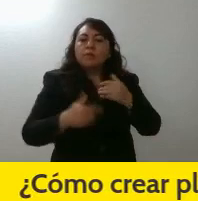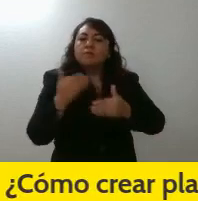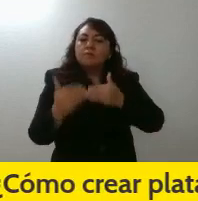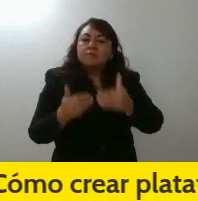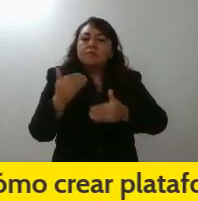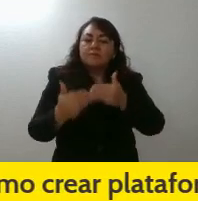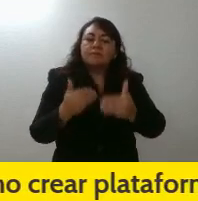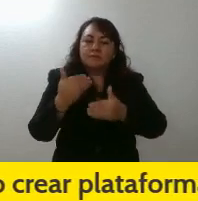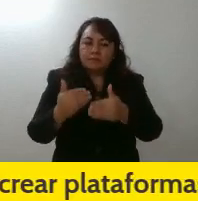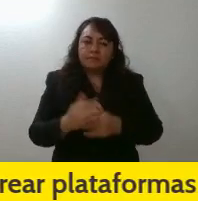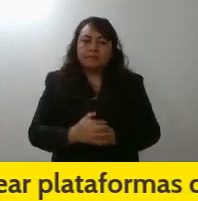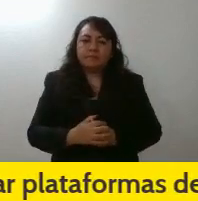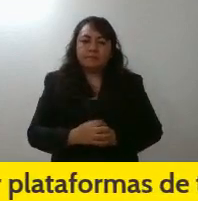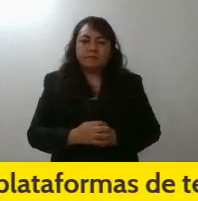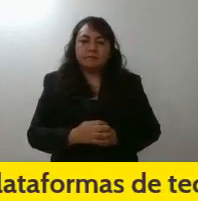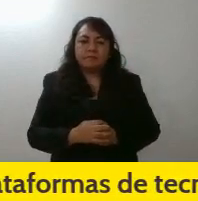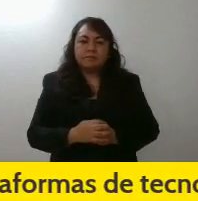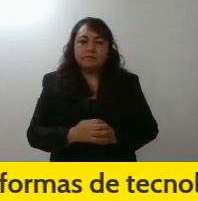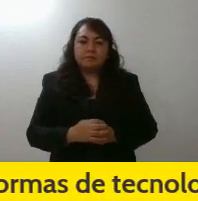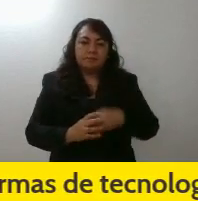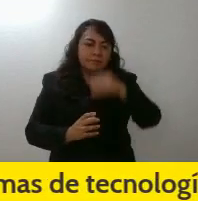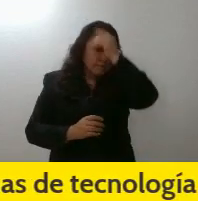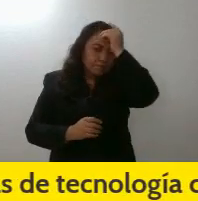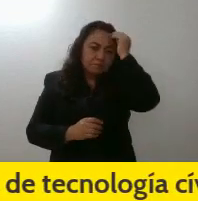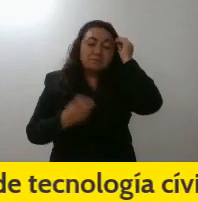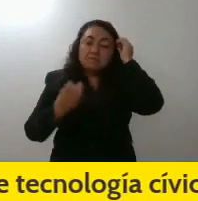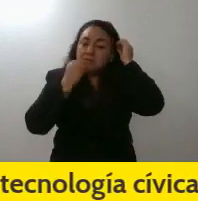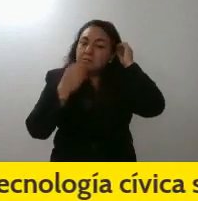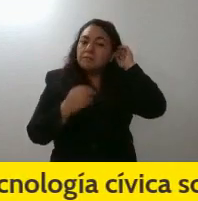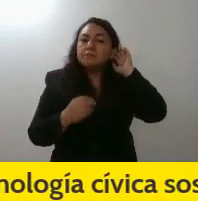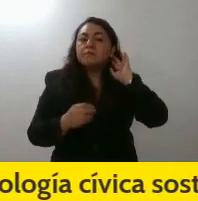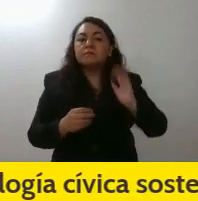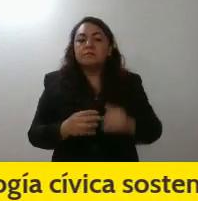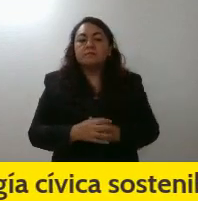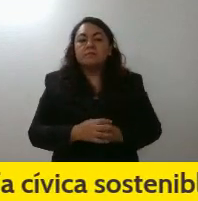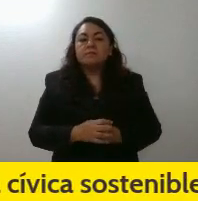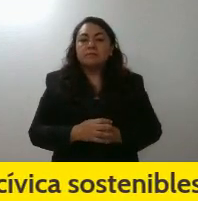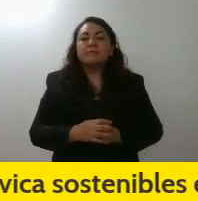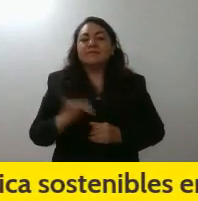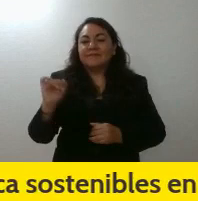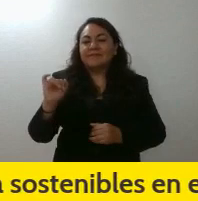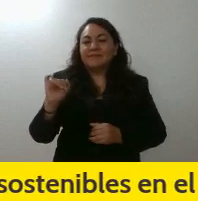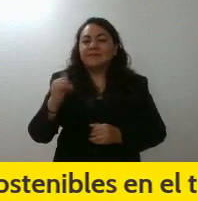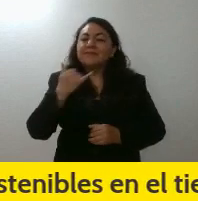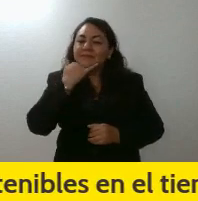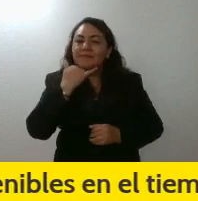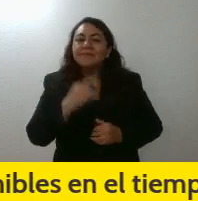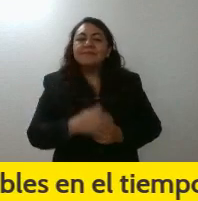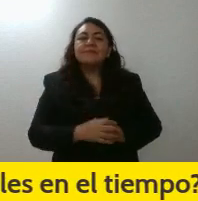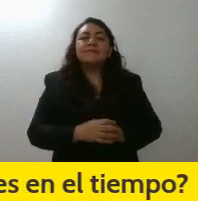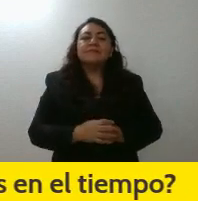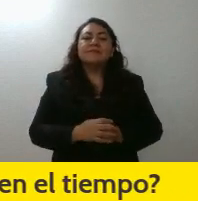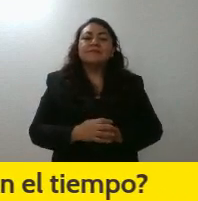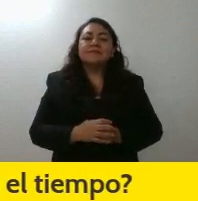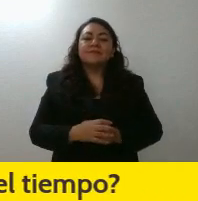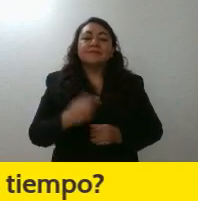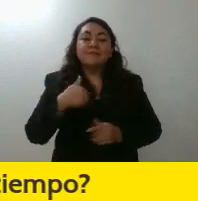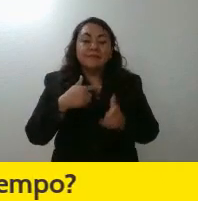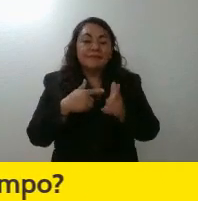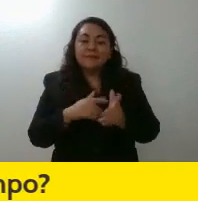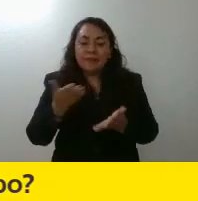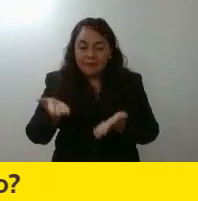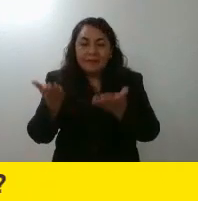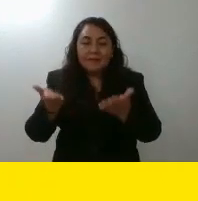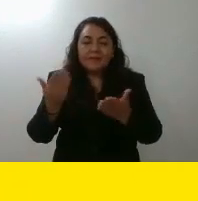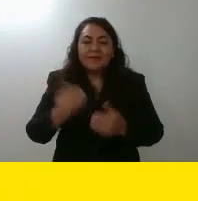Bueno. Está genial. Sí. Sí, no, muy bueno. Perdón, quería seguir.